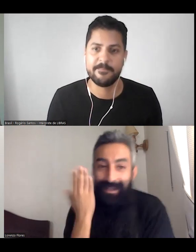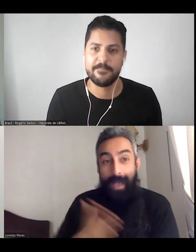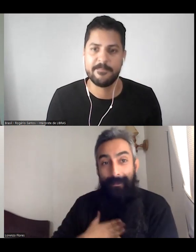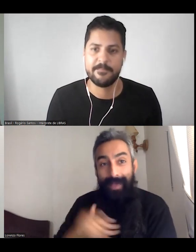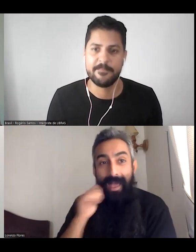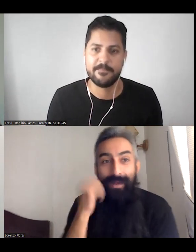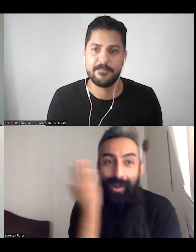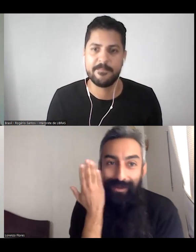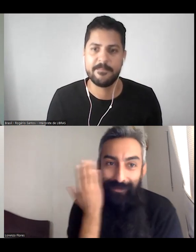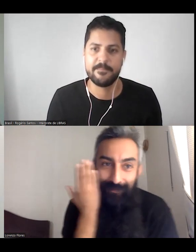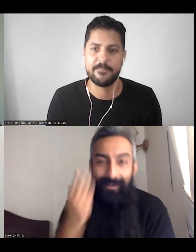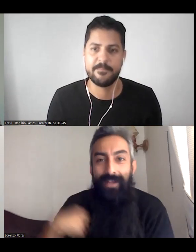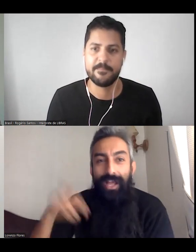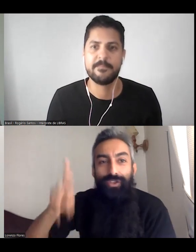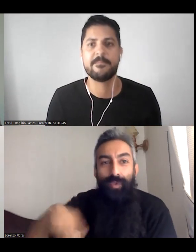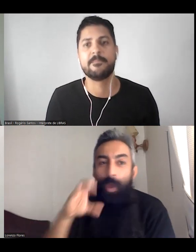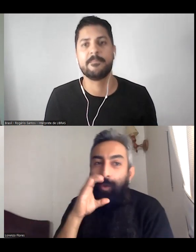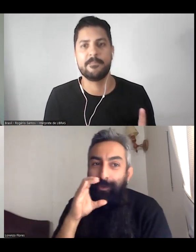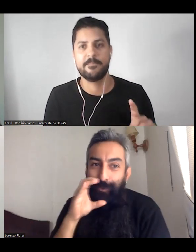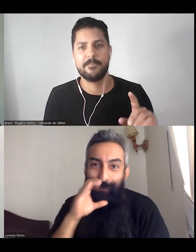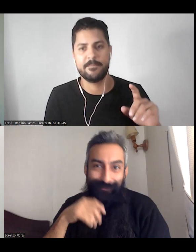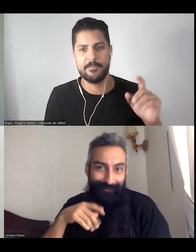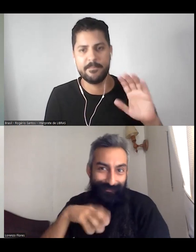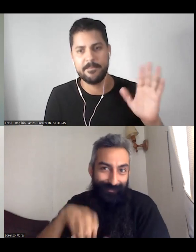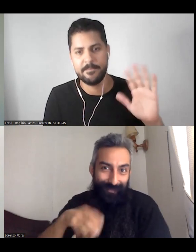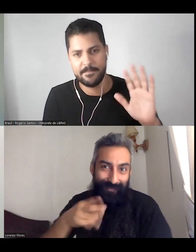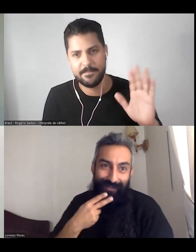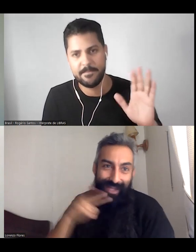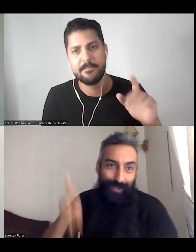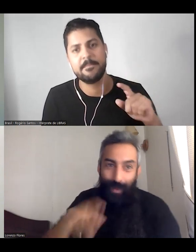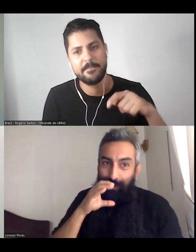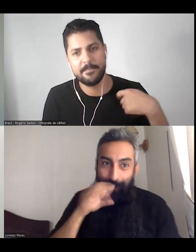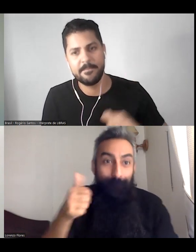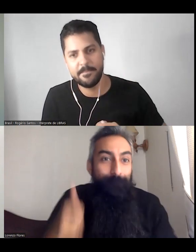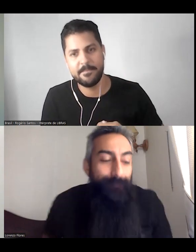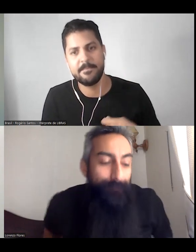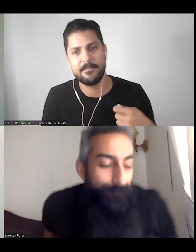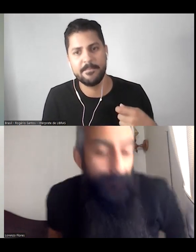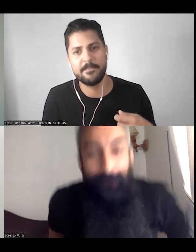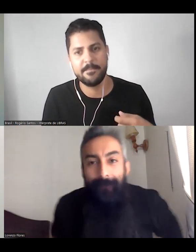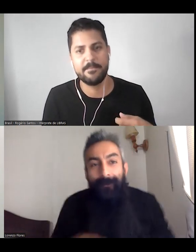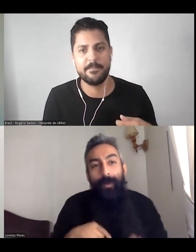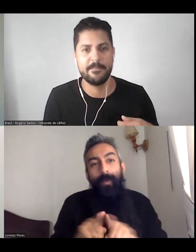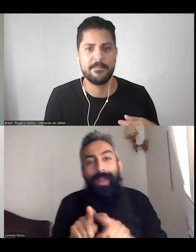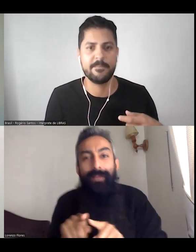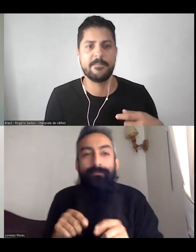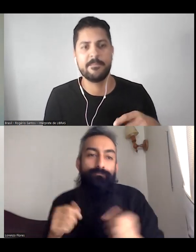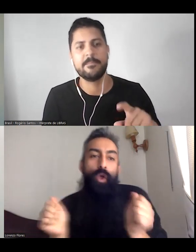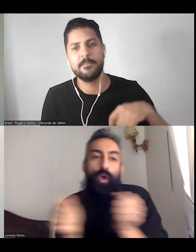Hola. Esta es mi seña. Yo soy del sur de Chile, de Concepción, vivo en el sur, en